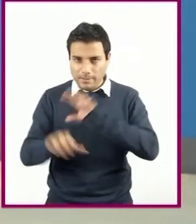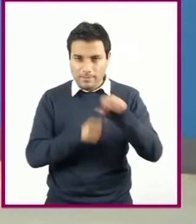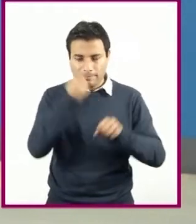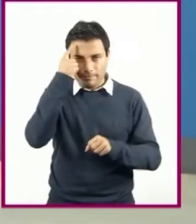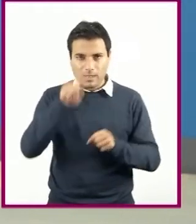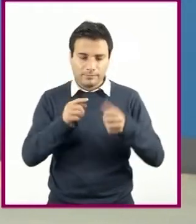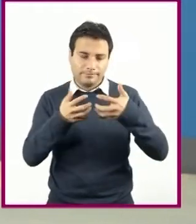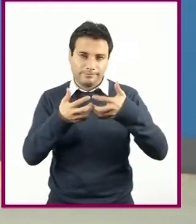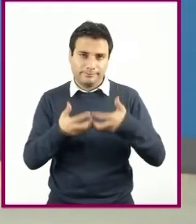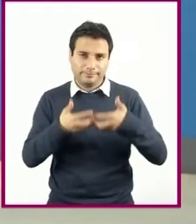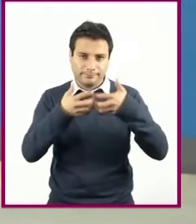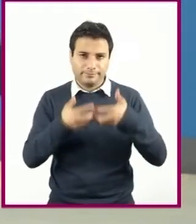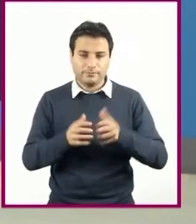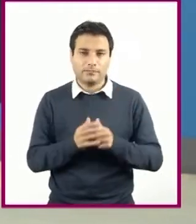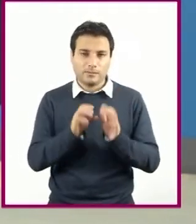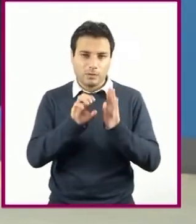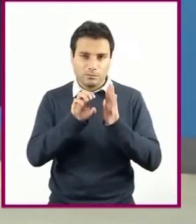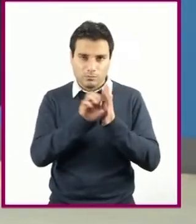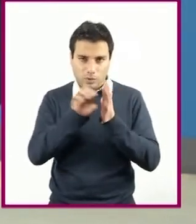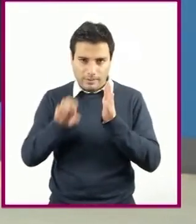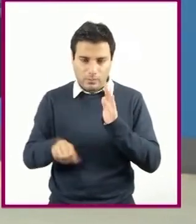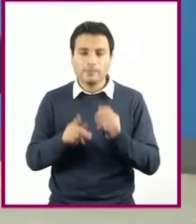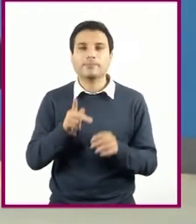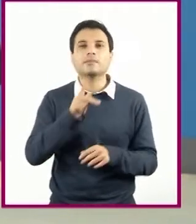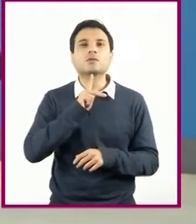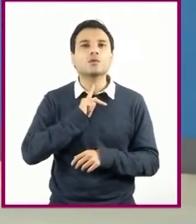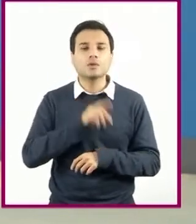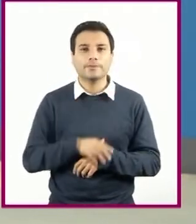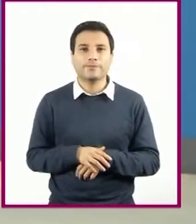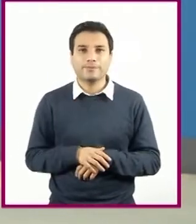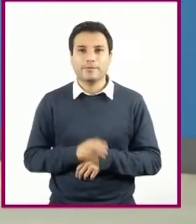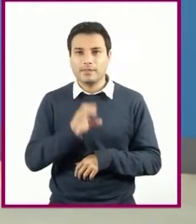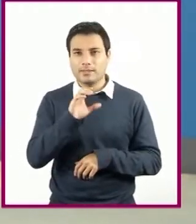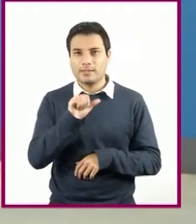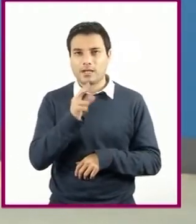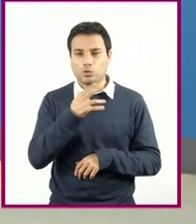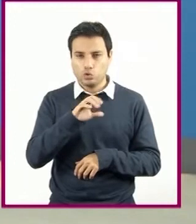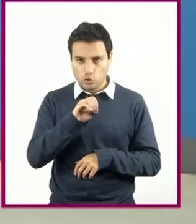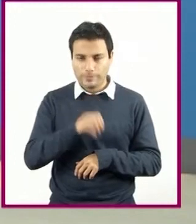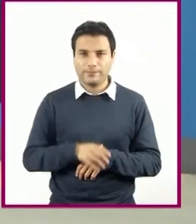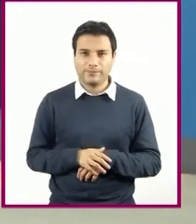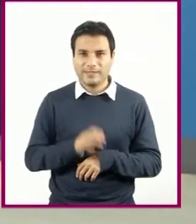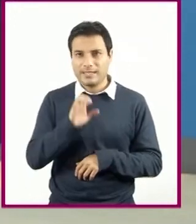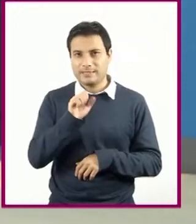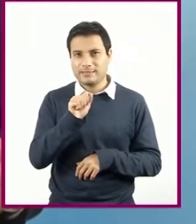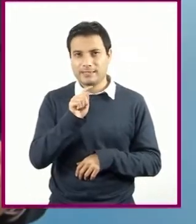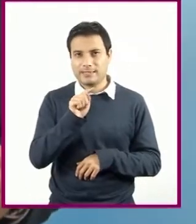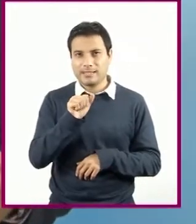la producción, tales como petróleo, caucho, estaño y el cobre.